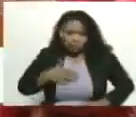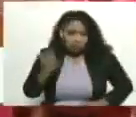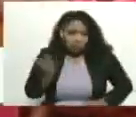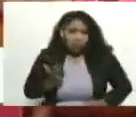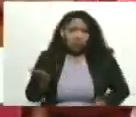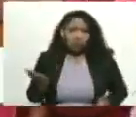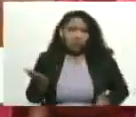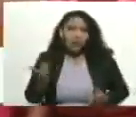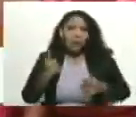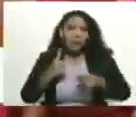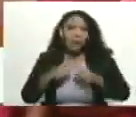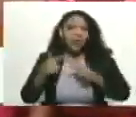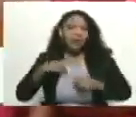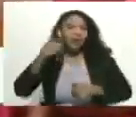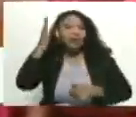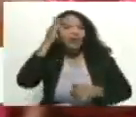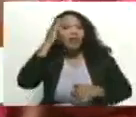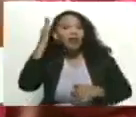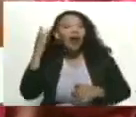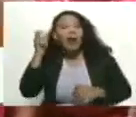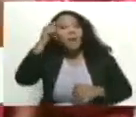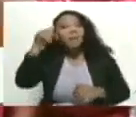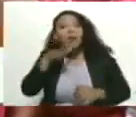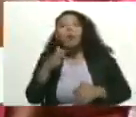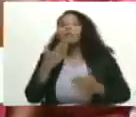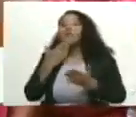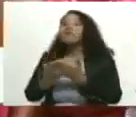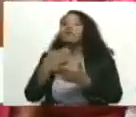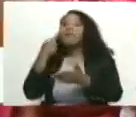Pero tiene que saber que cuando venga el pueblo le va a reclamar.